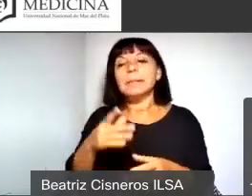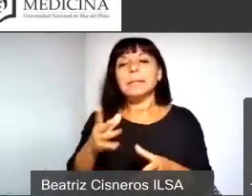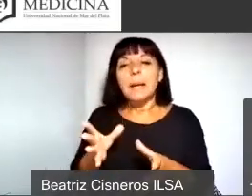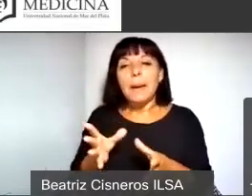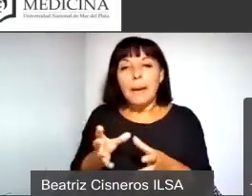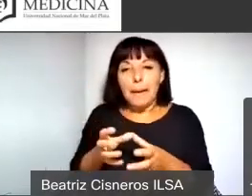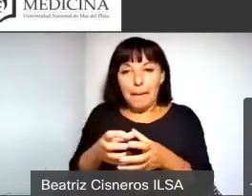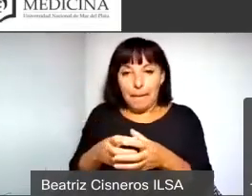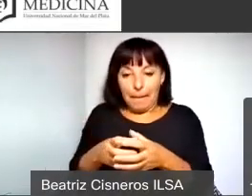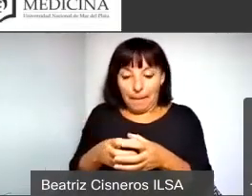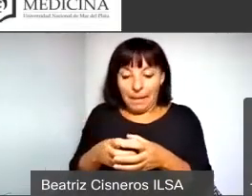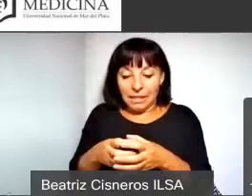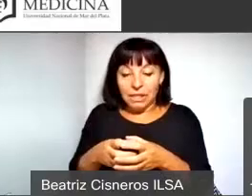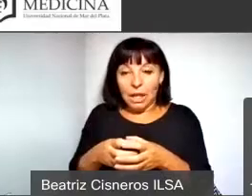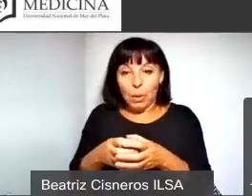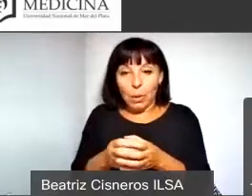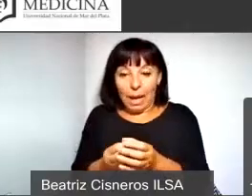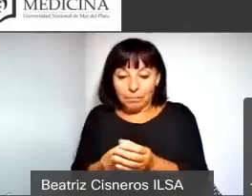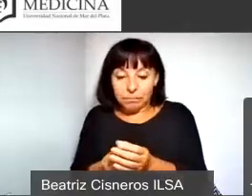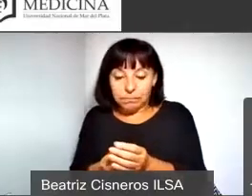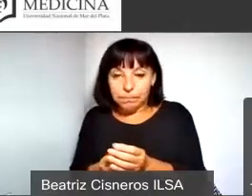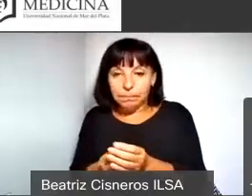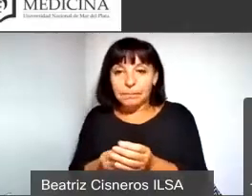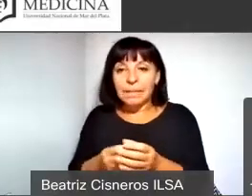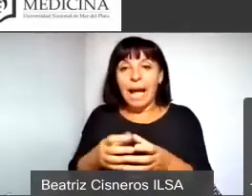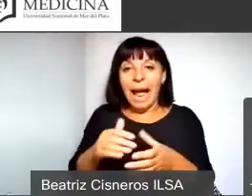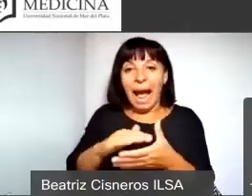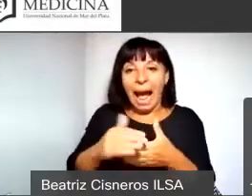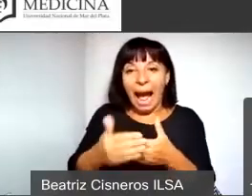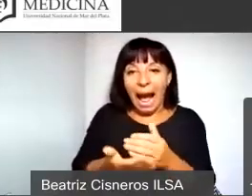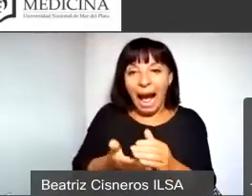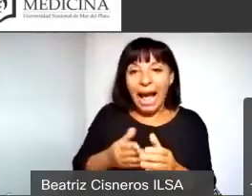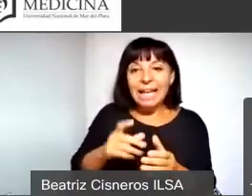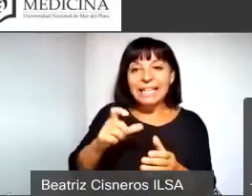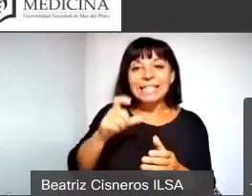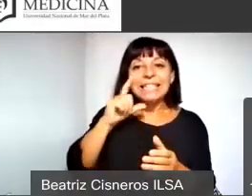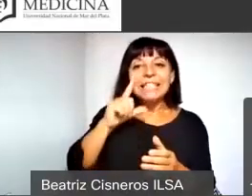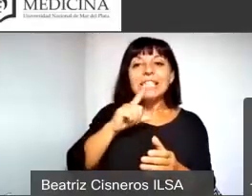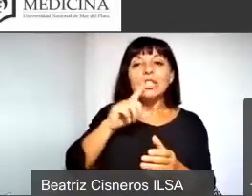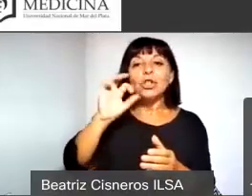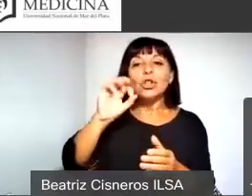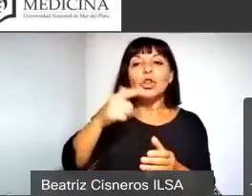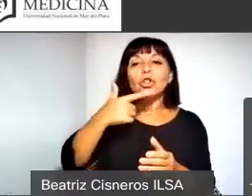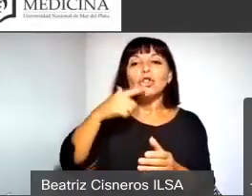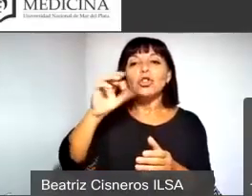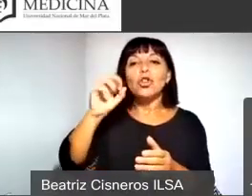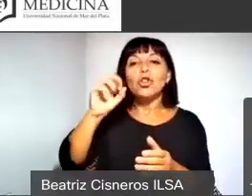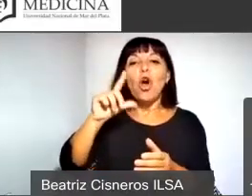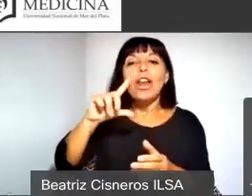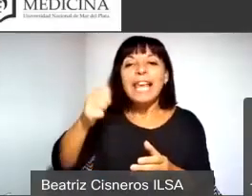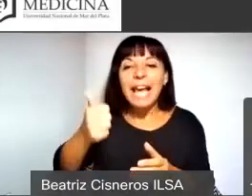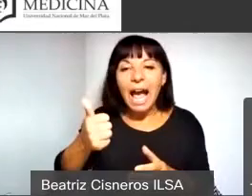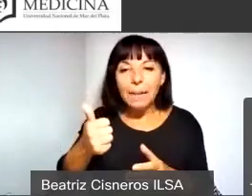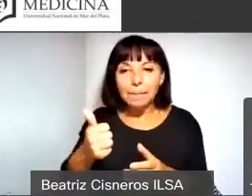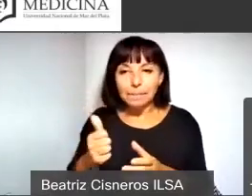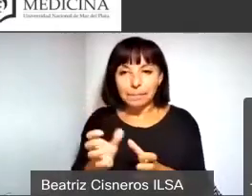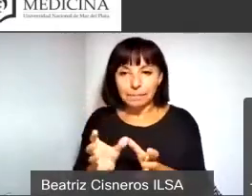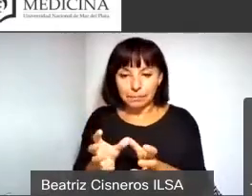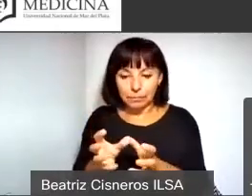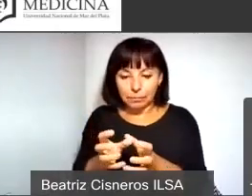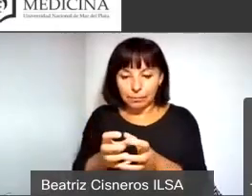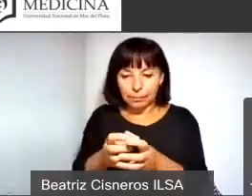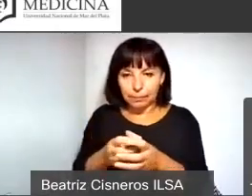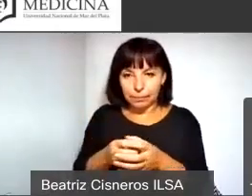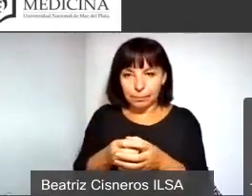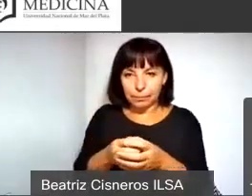cara citosólica de la membrana plasmática y va a fusionarse con la misma. Al fusionarse, va